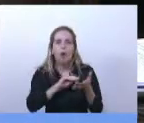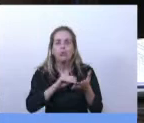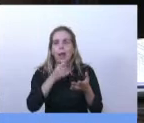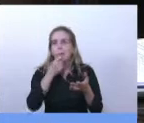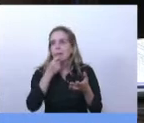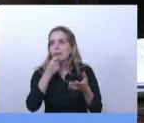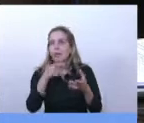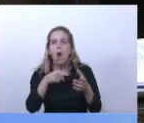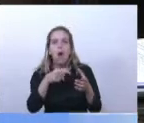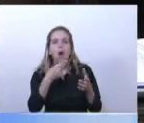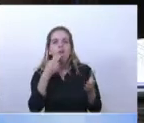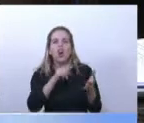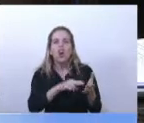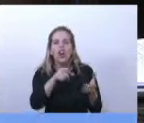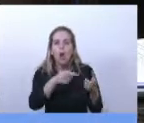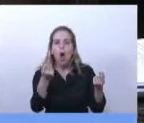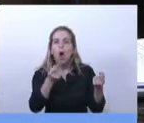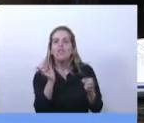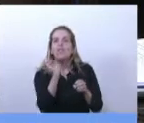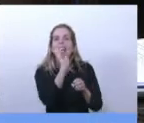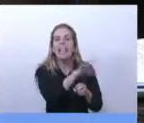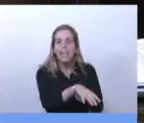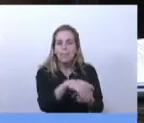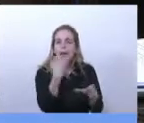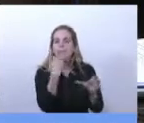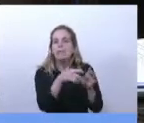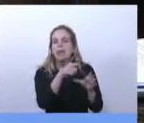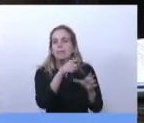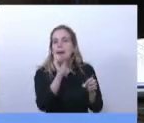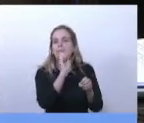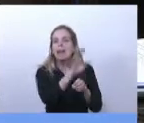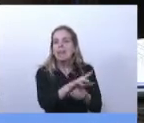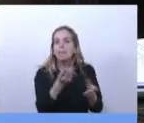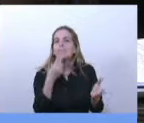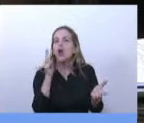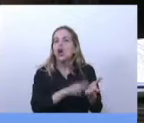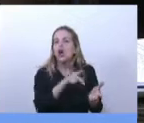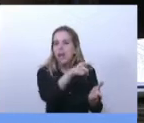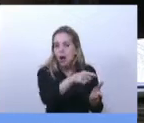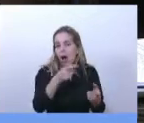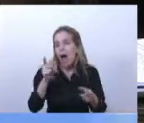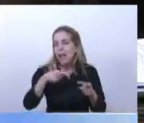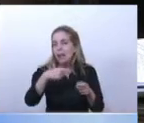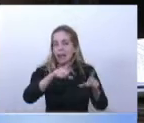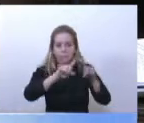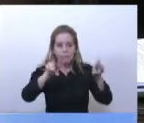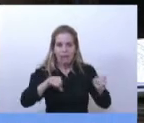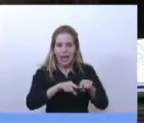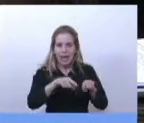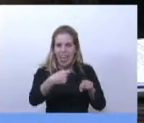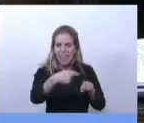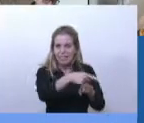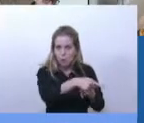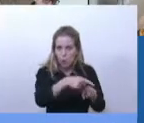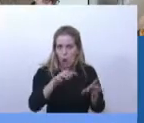correo y el flete para mandar la póliza de seguro a las casas de todos los argentinos que tienen auto frente a ese